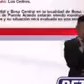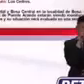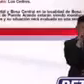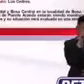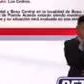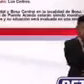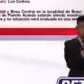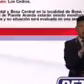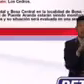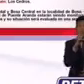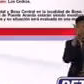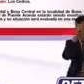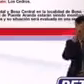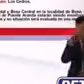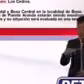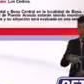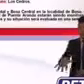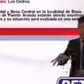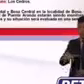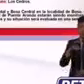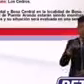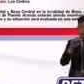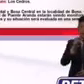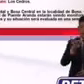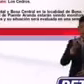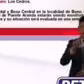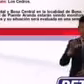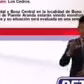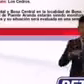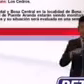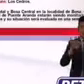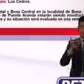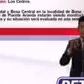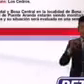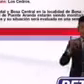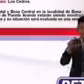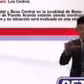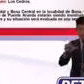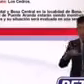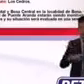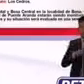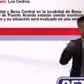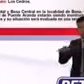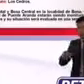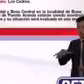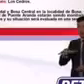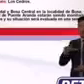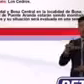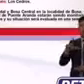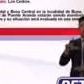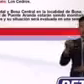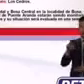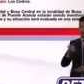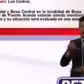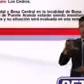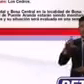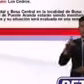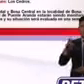en las UPZs Castilla y Timisa y en la UPZ Los Cedros de la localidad de Usaquén.